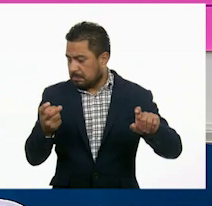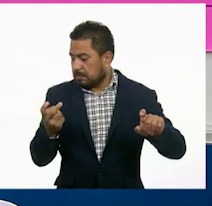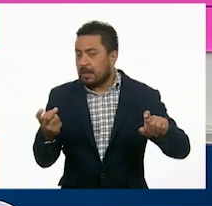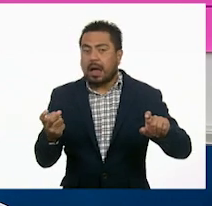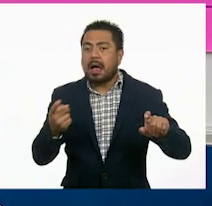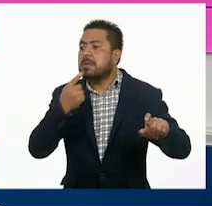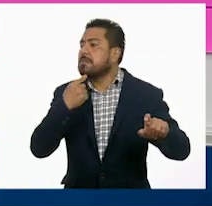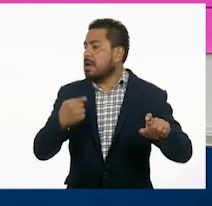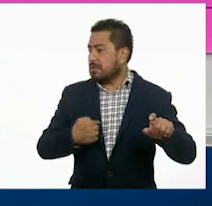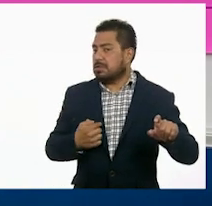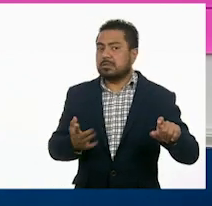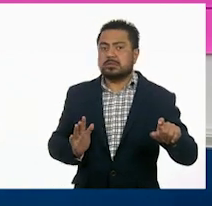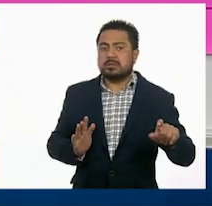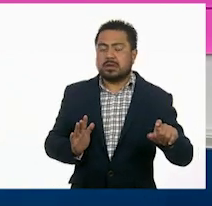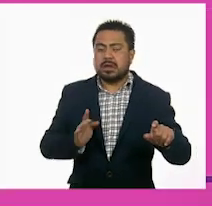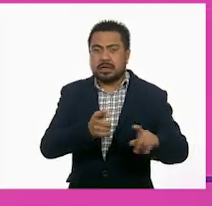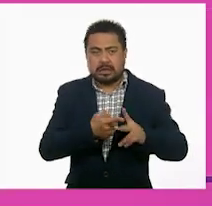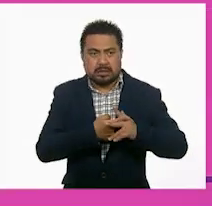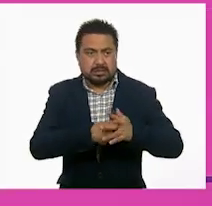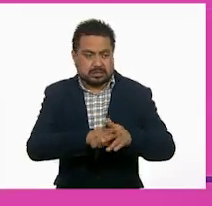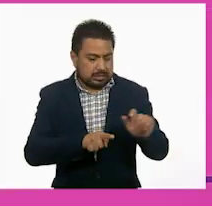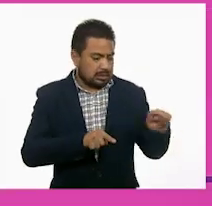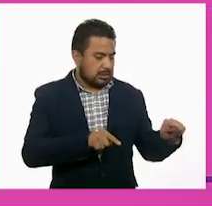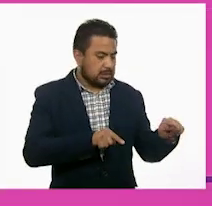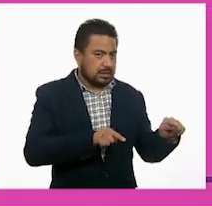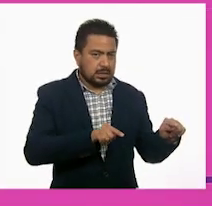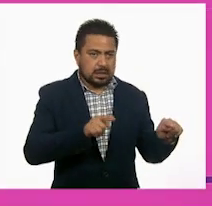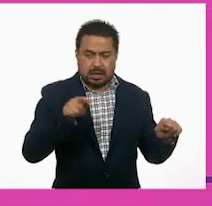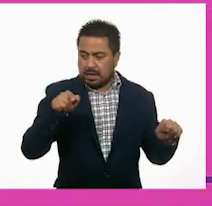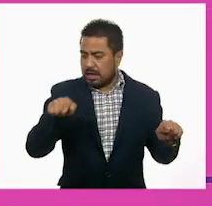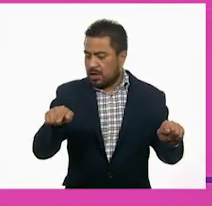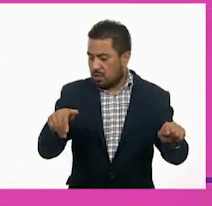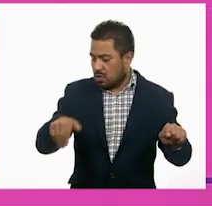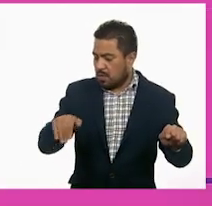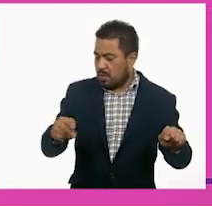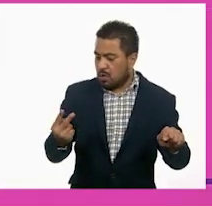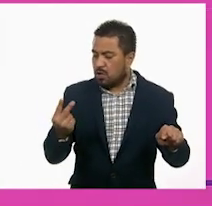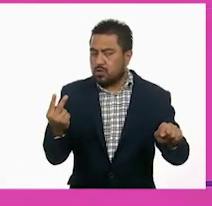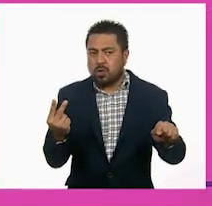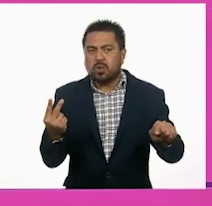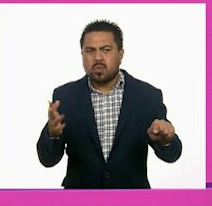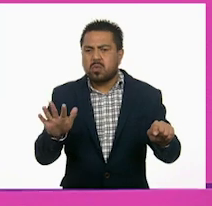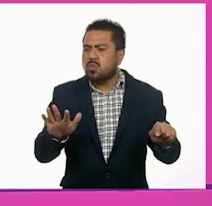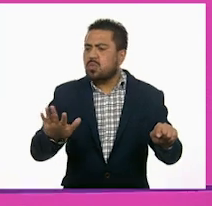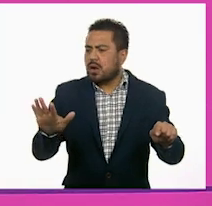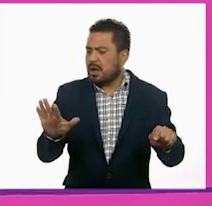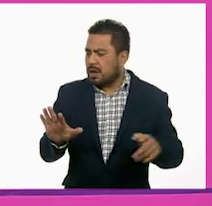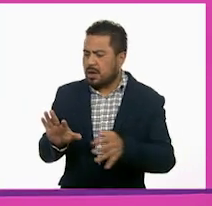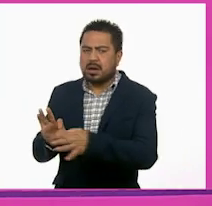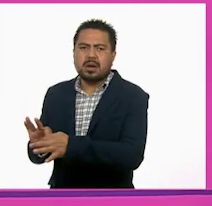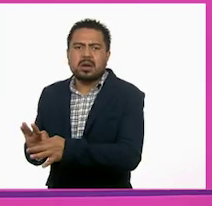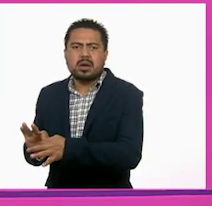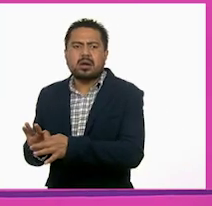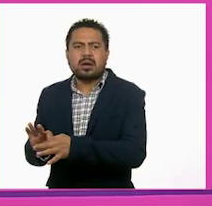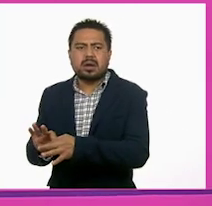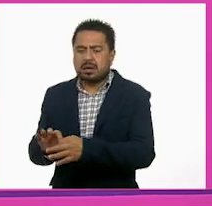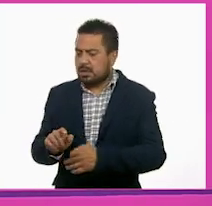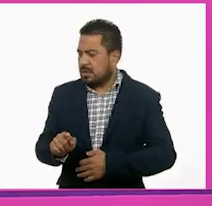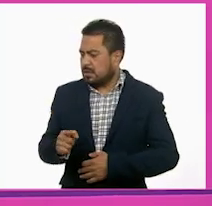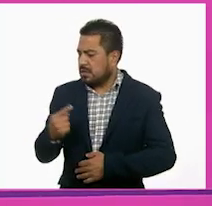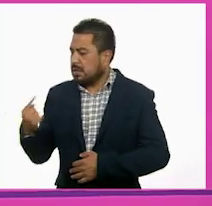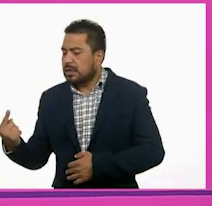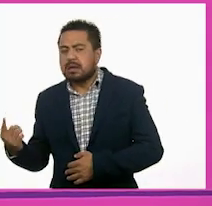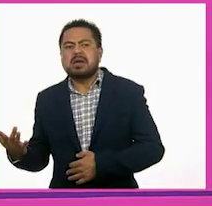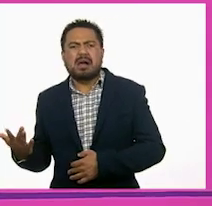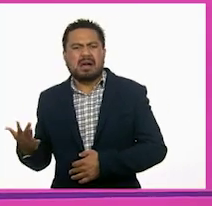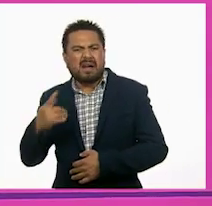me dice que iniciamos aquí y este sería el número 2, ¿cuál correspondería a este otro?